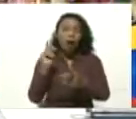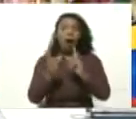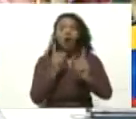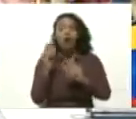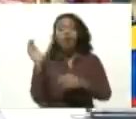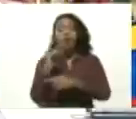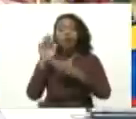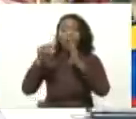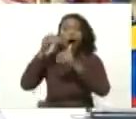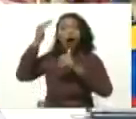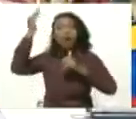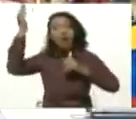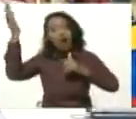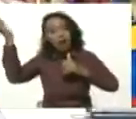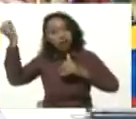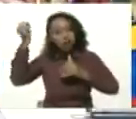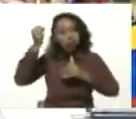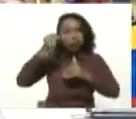del exterior.